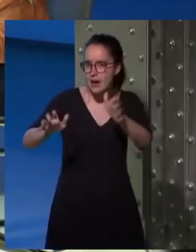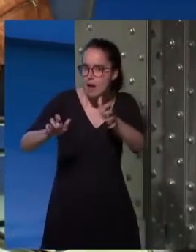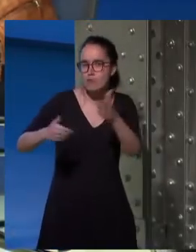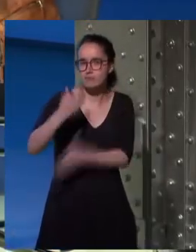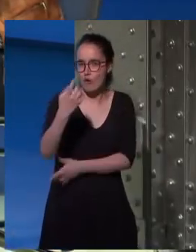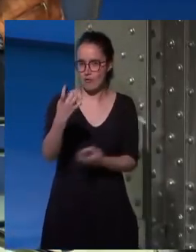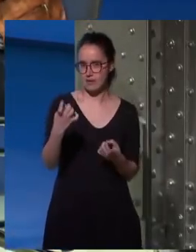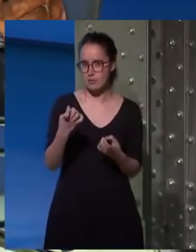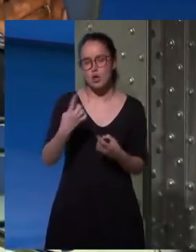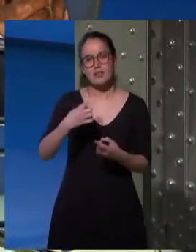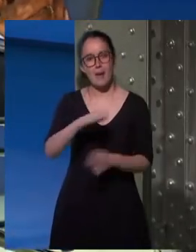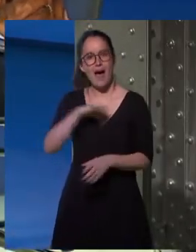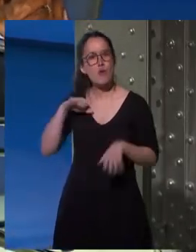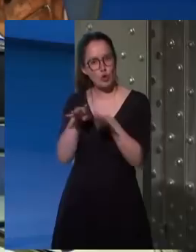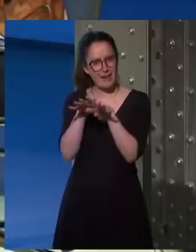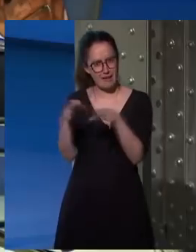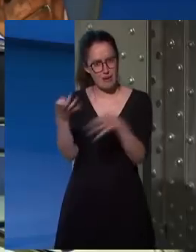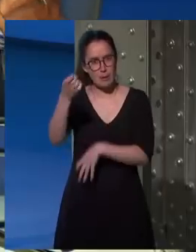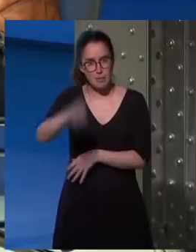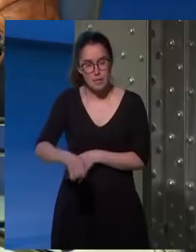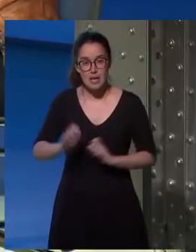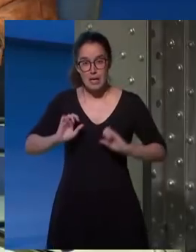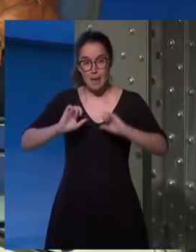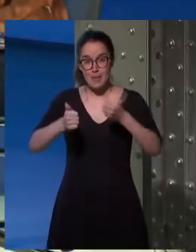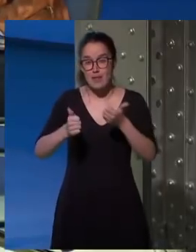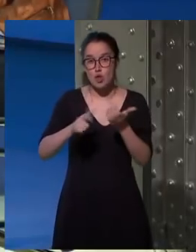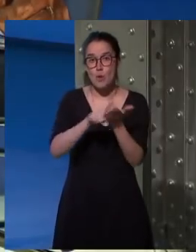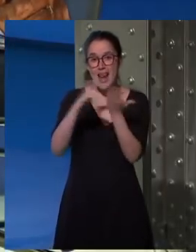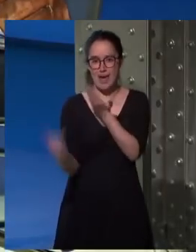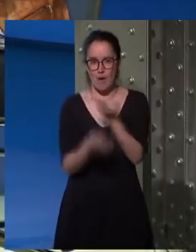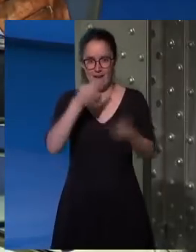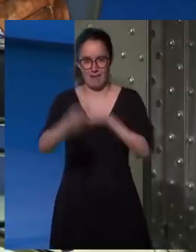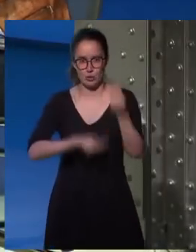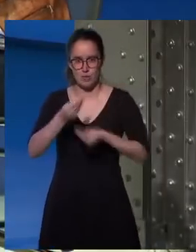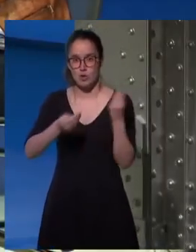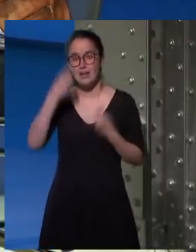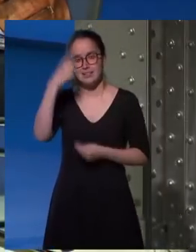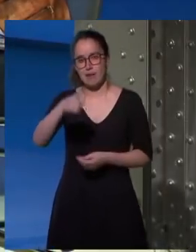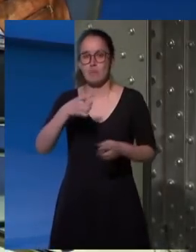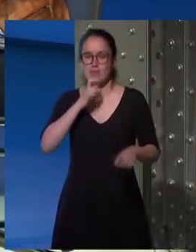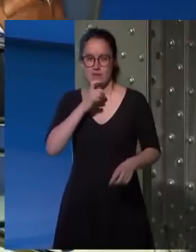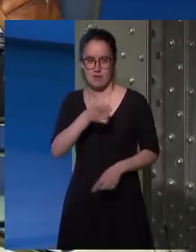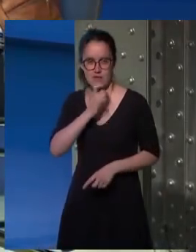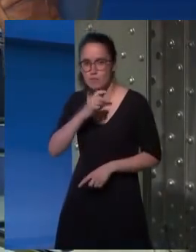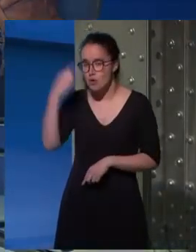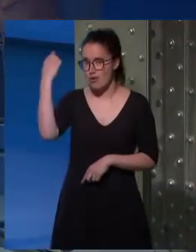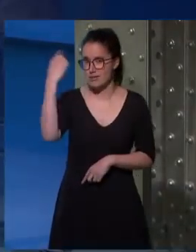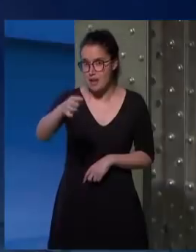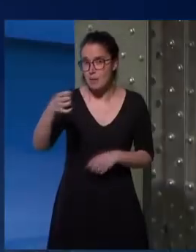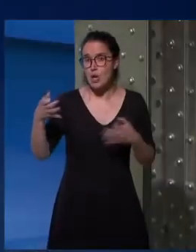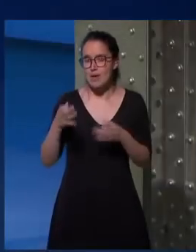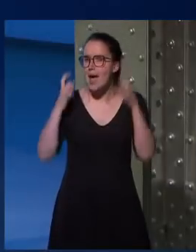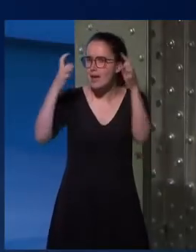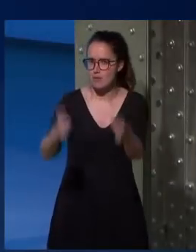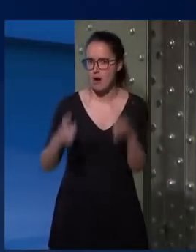también nosotros tenemos que hacer autocrítica, ¿no? Y empezando por el lenguaje que utilizamos, que ya sé que es una cosa que es difícil, pero que tenemos que